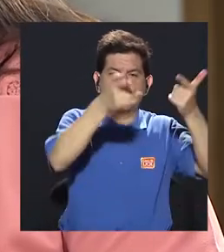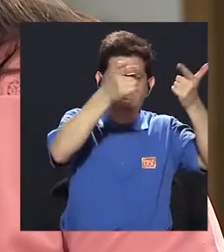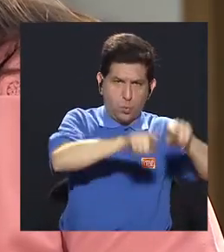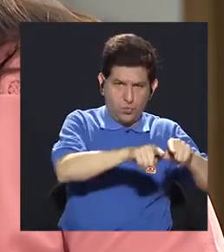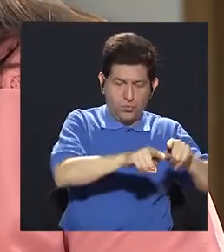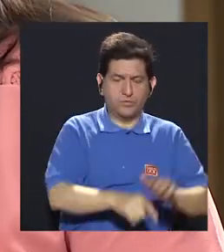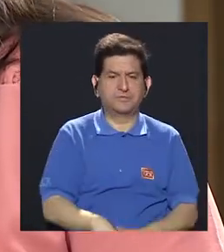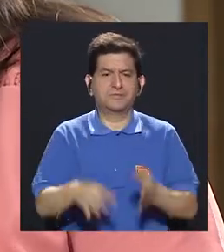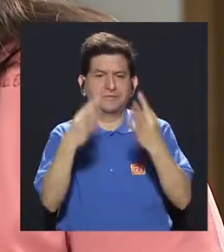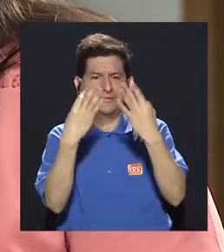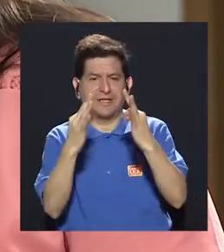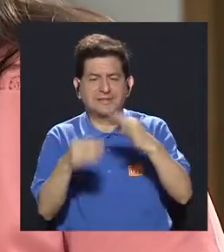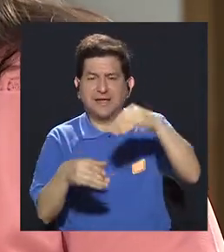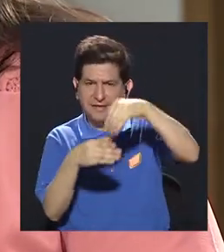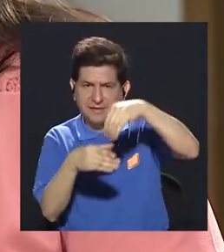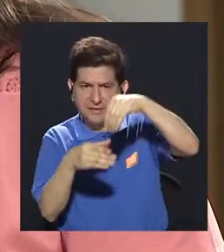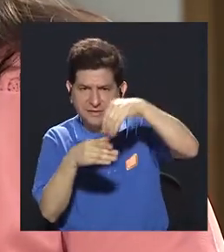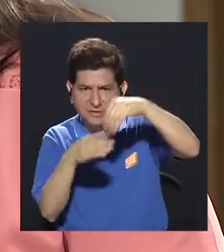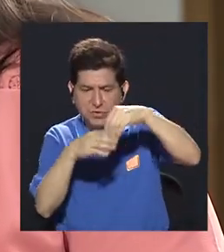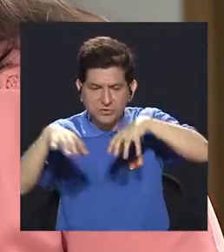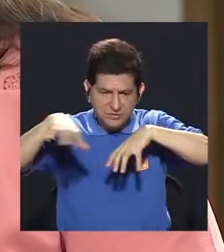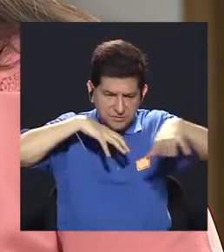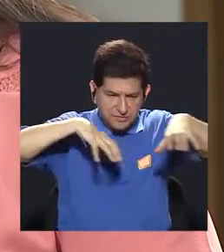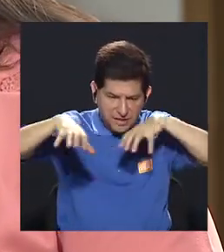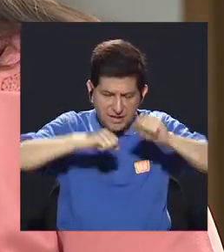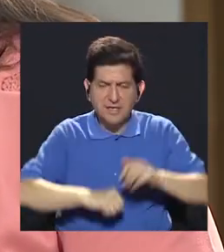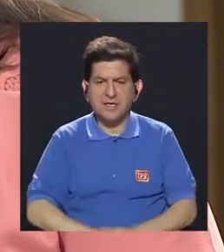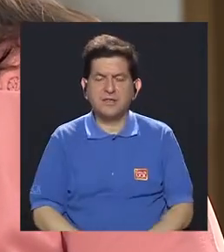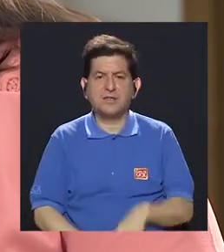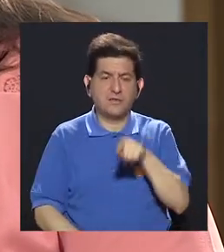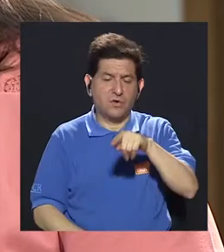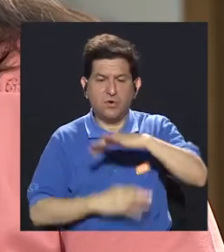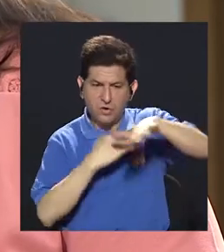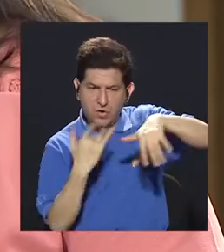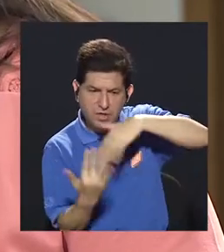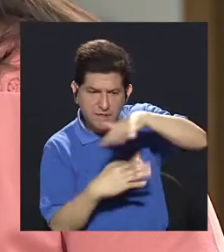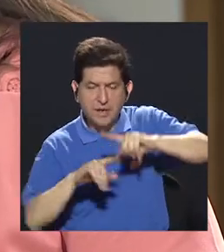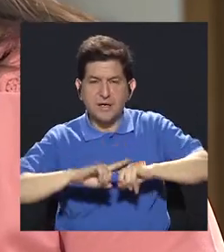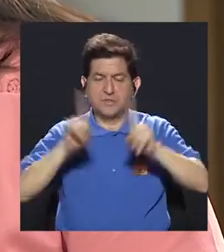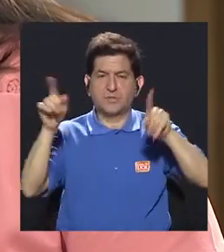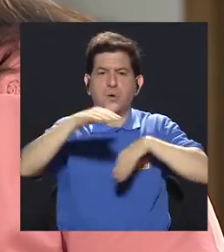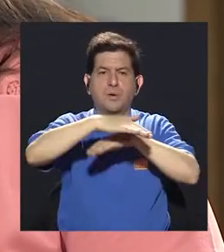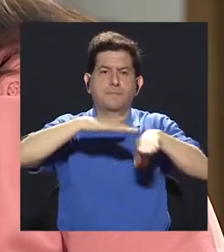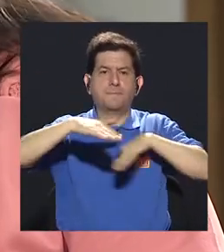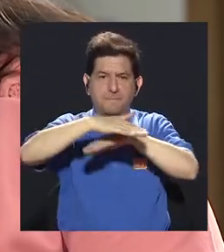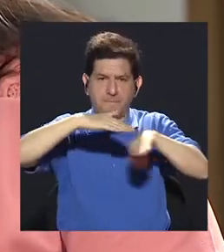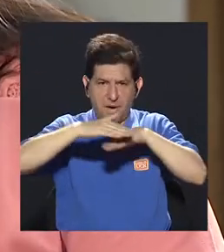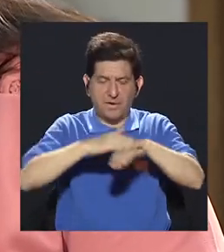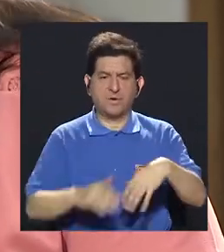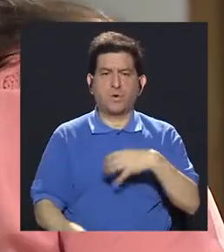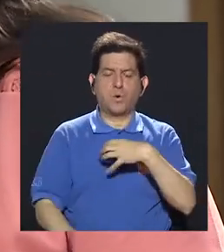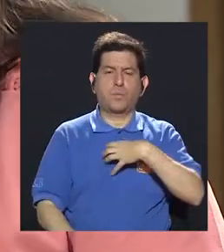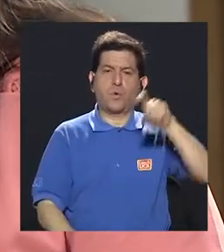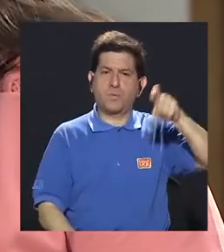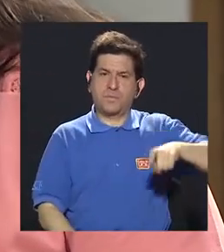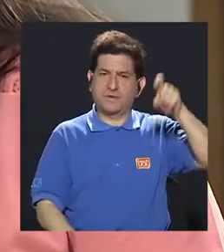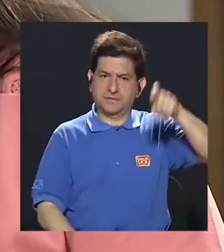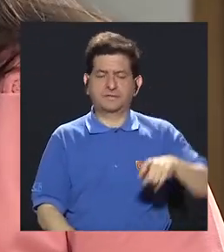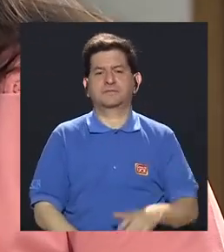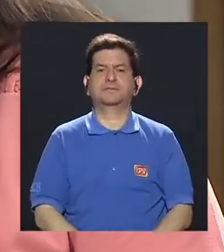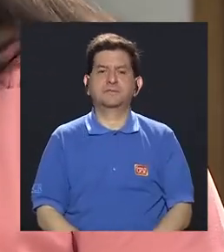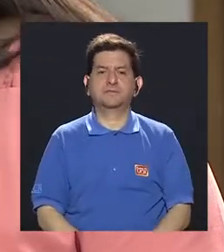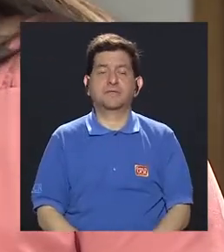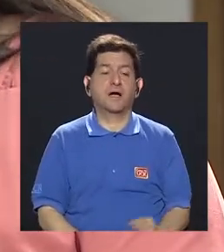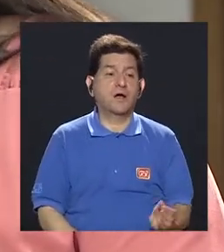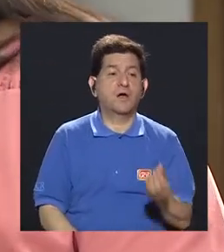caso, ¿verdad? Entonces, tratamos que sea contenido muy dinámico, muy interactivo, pero sobre todo que se base en sus propias